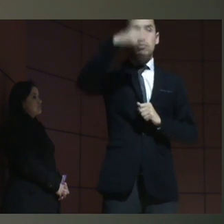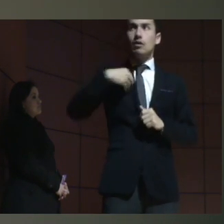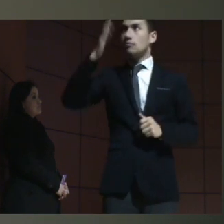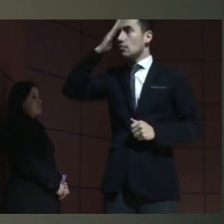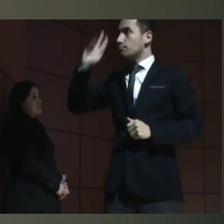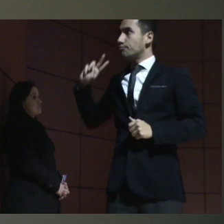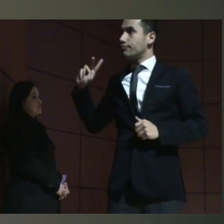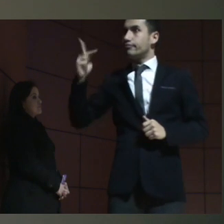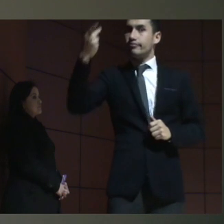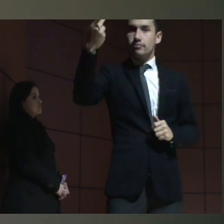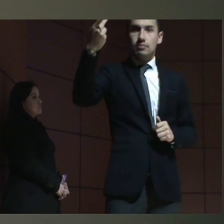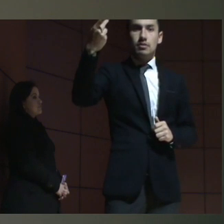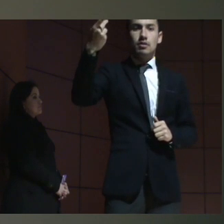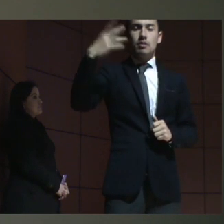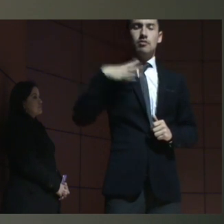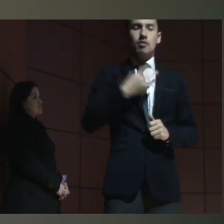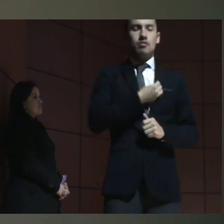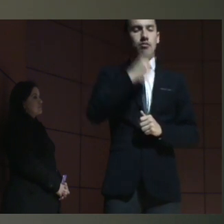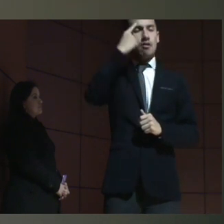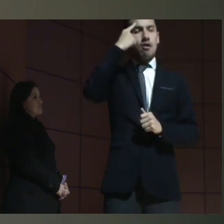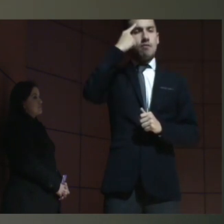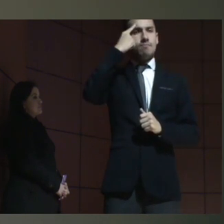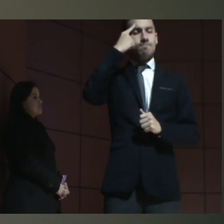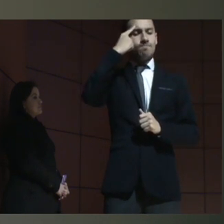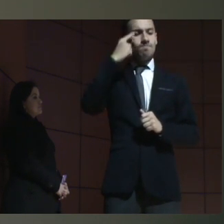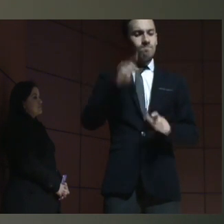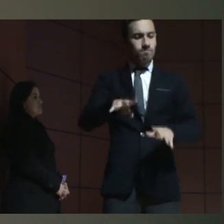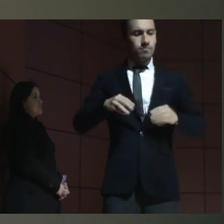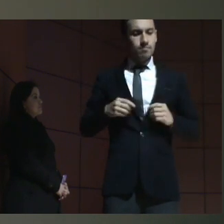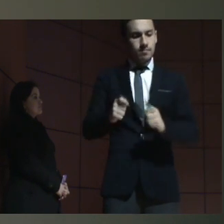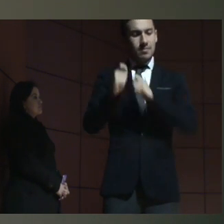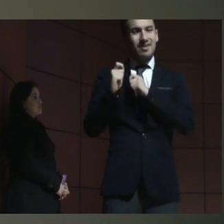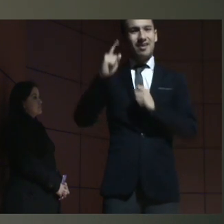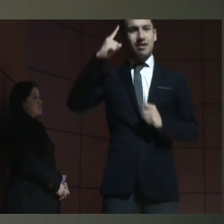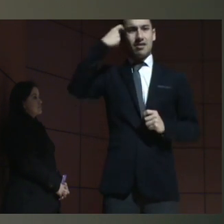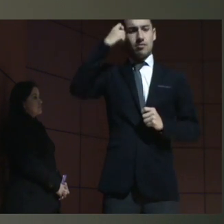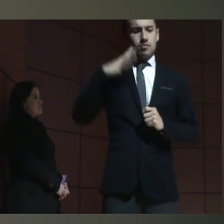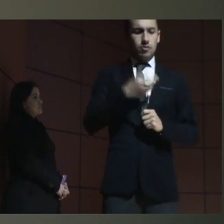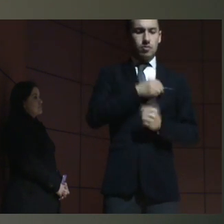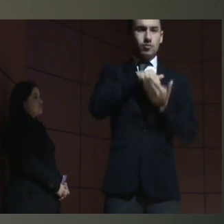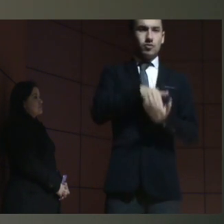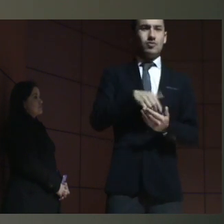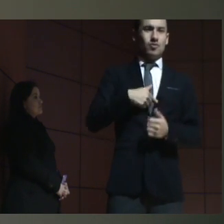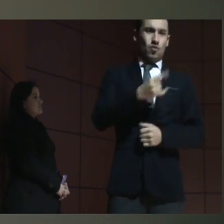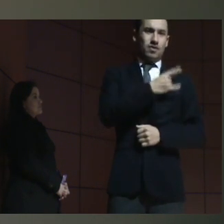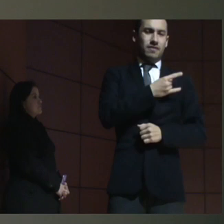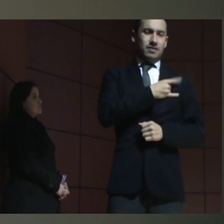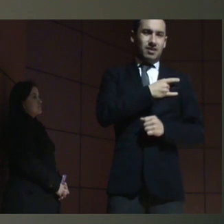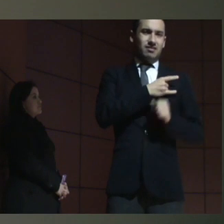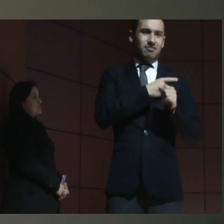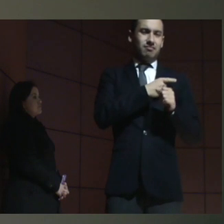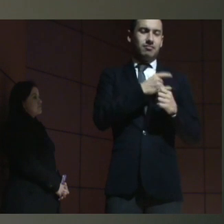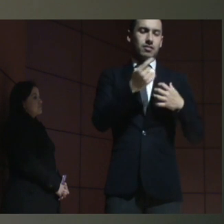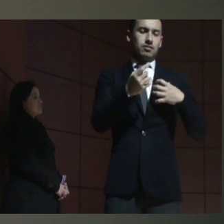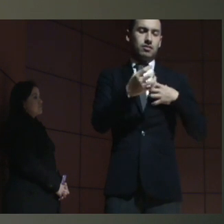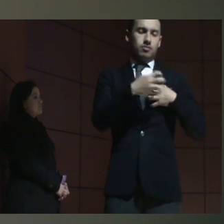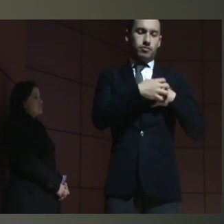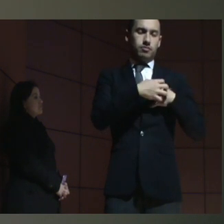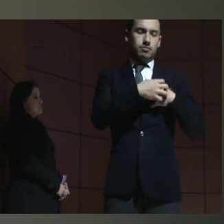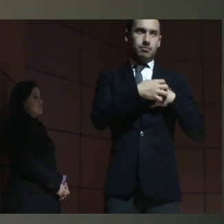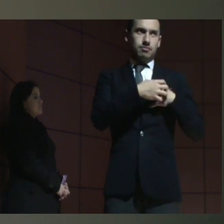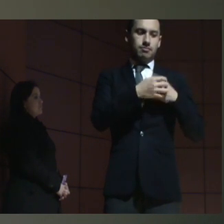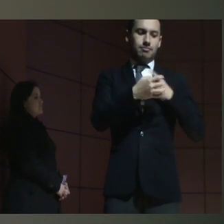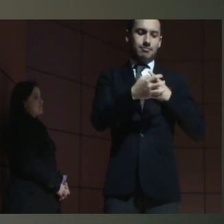evoluciona es el momento de nosotros de aceptar este reto y es la posición que hemos asumido desde la universidad santo tomás que